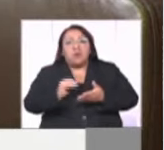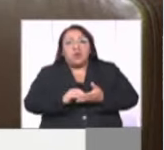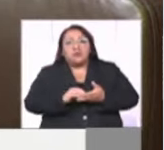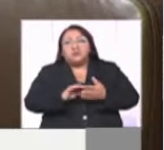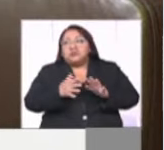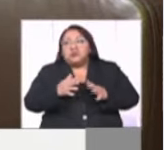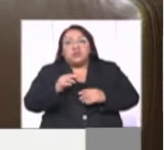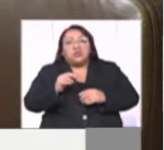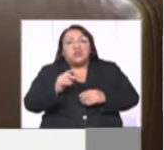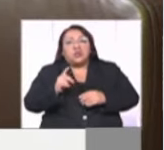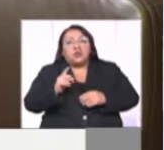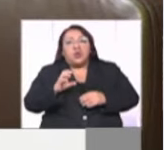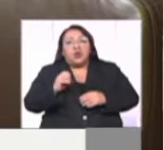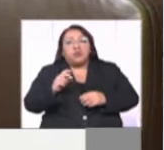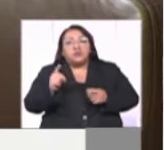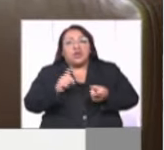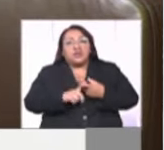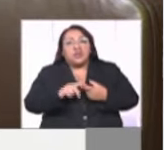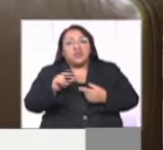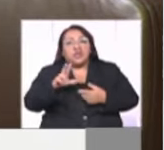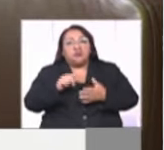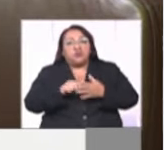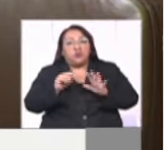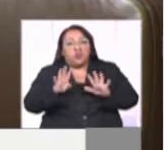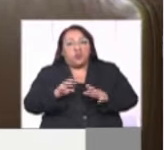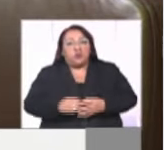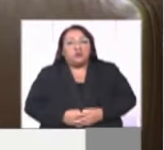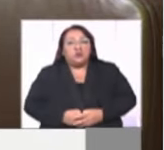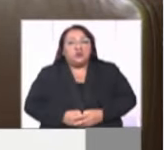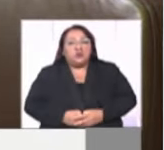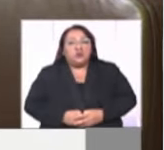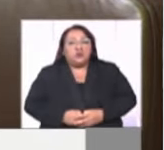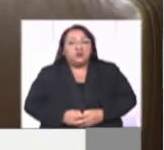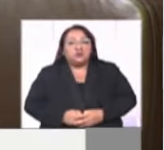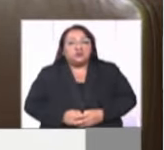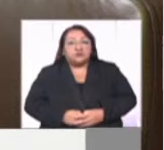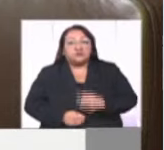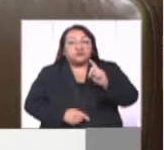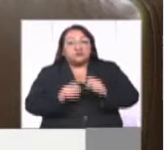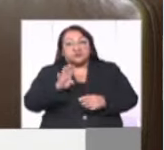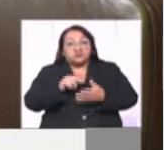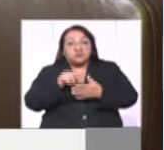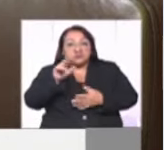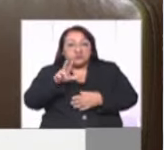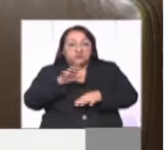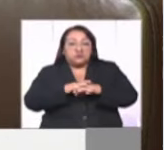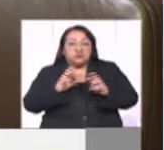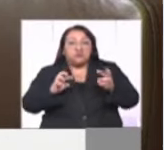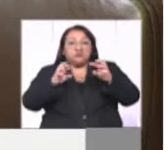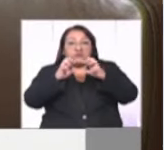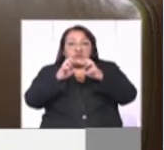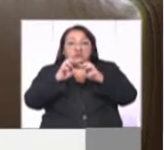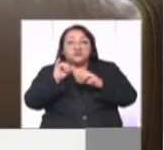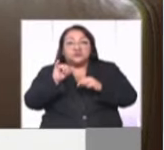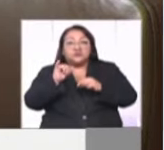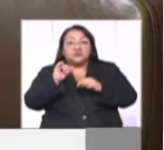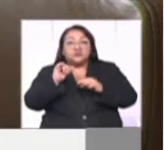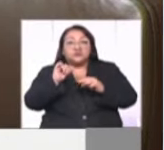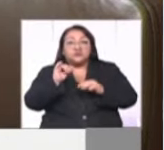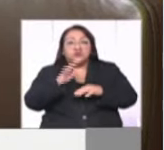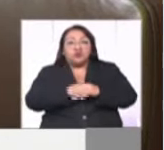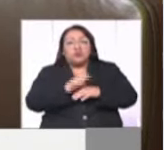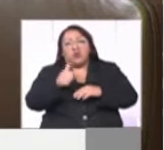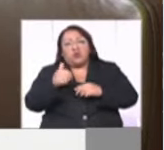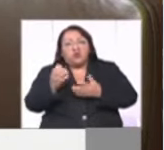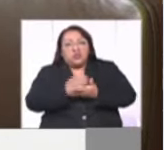boletos de una comisión de hasta 3.9 y en algunos casos 4.3 para el caso de Machu Picchu y para el caso de